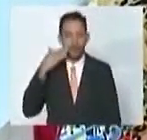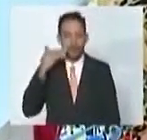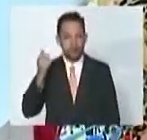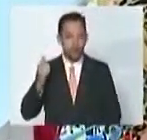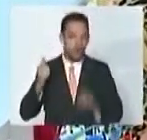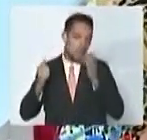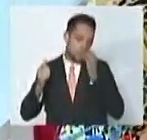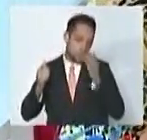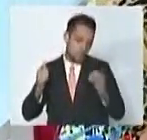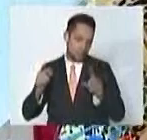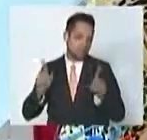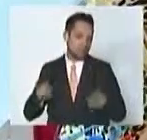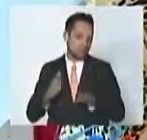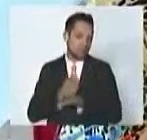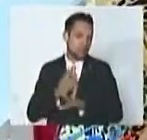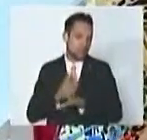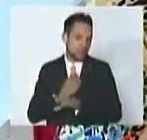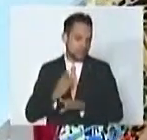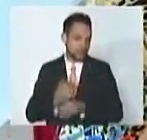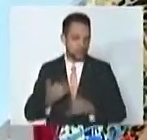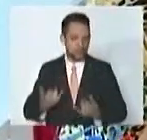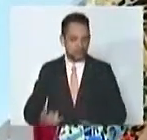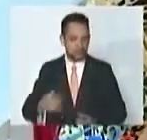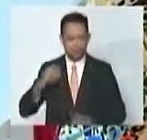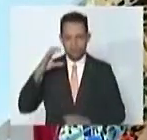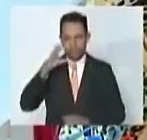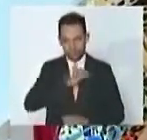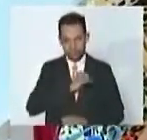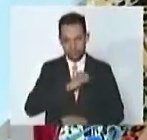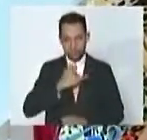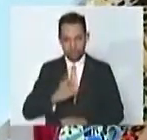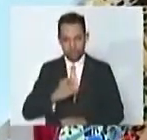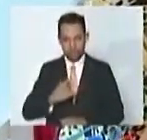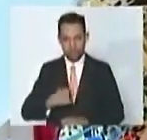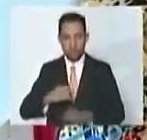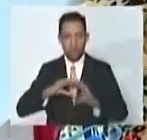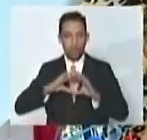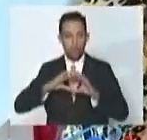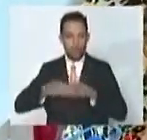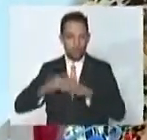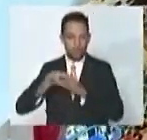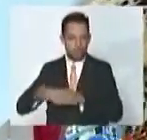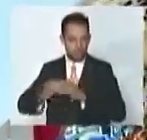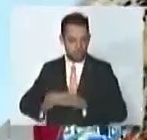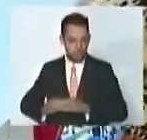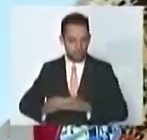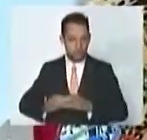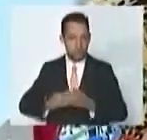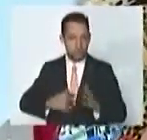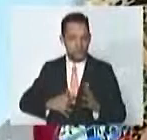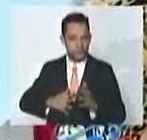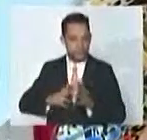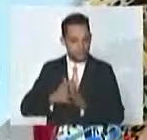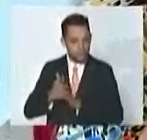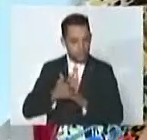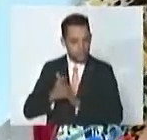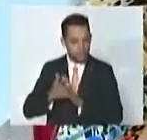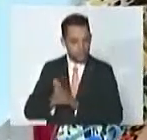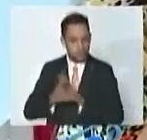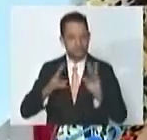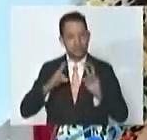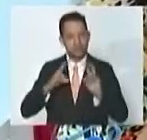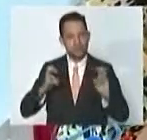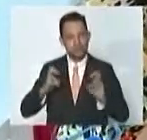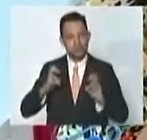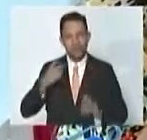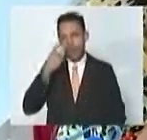Teniendo pues como en cuenta esto, hablando de las áreas que realmente tiene la fonoaudiología, si hablamos de